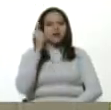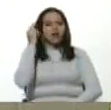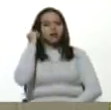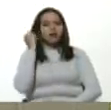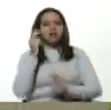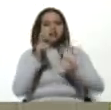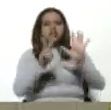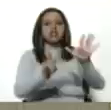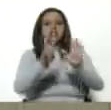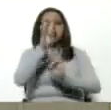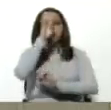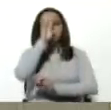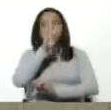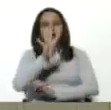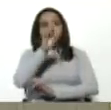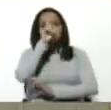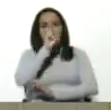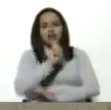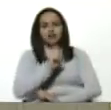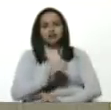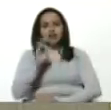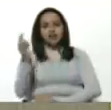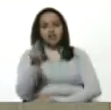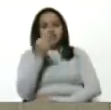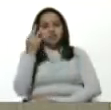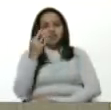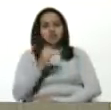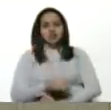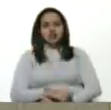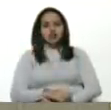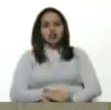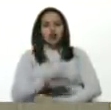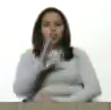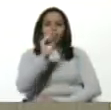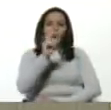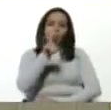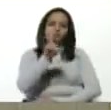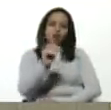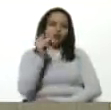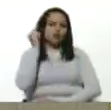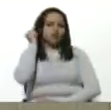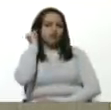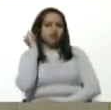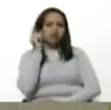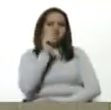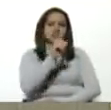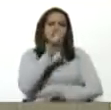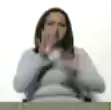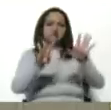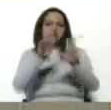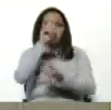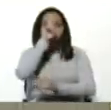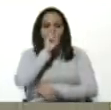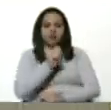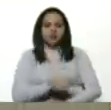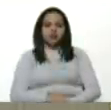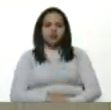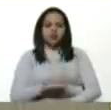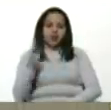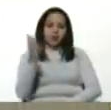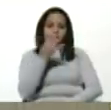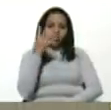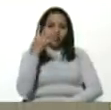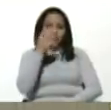74 años. El tercer caso es de Coro, una muchacha de 19 años. Y el cuarto